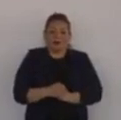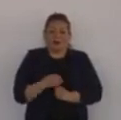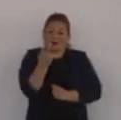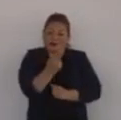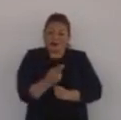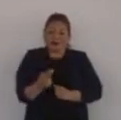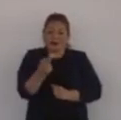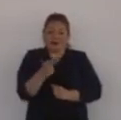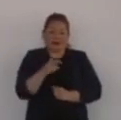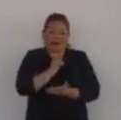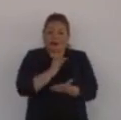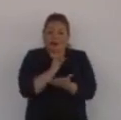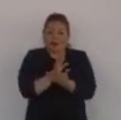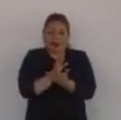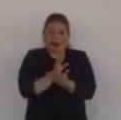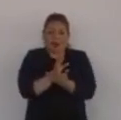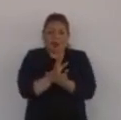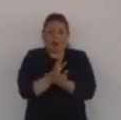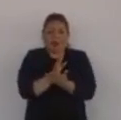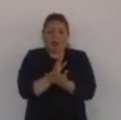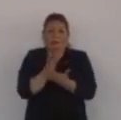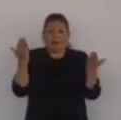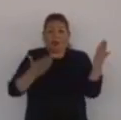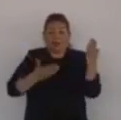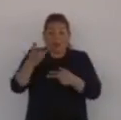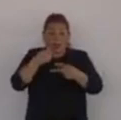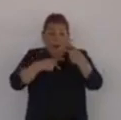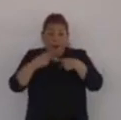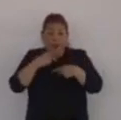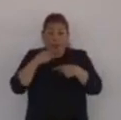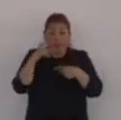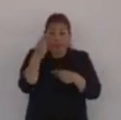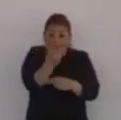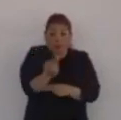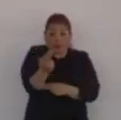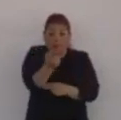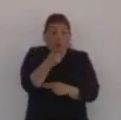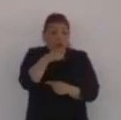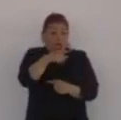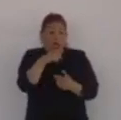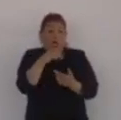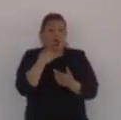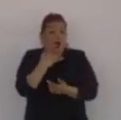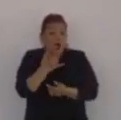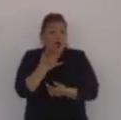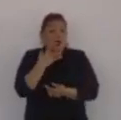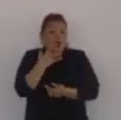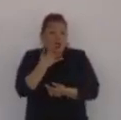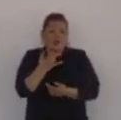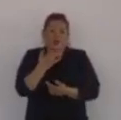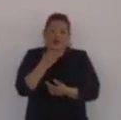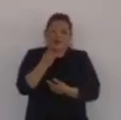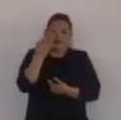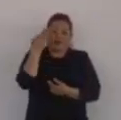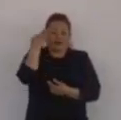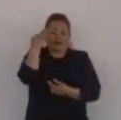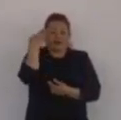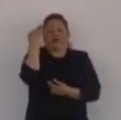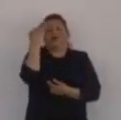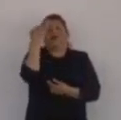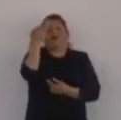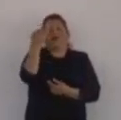ustedes, no solamente por su presencia el día de hoy, sino por el esfuerzo que han realizado durante toda su